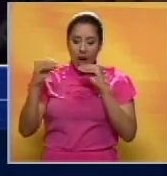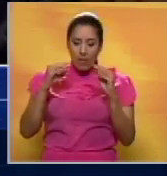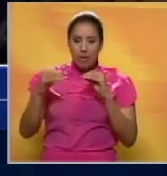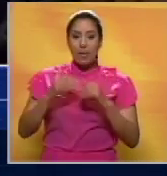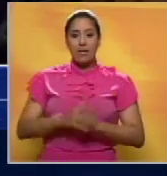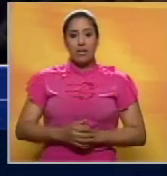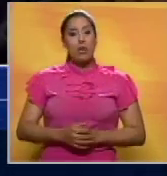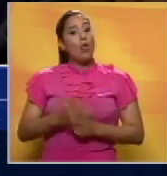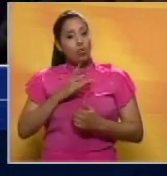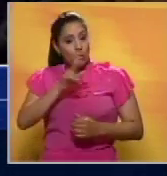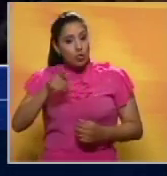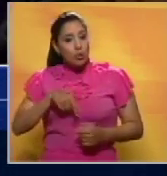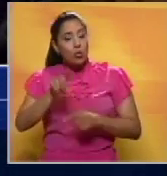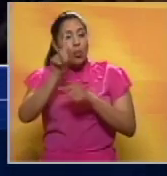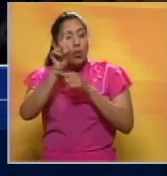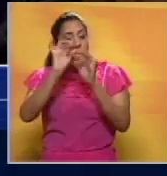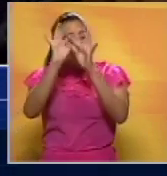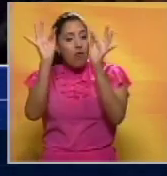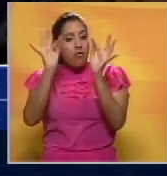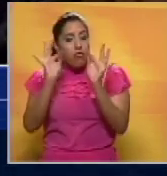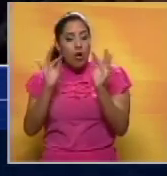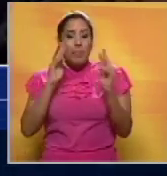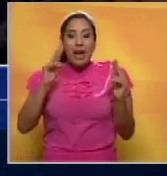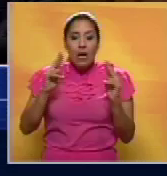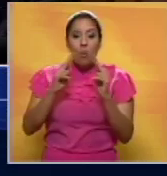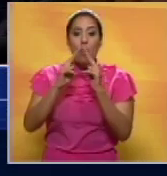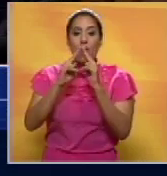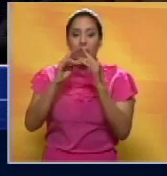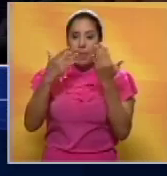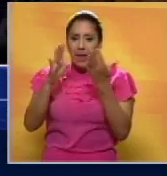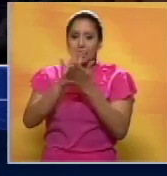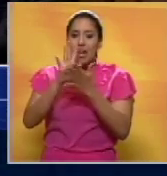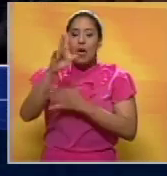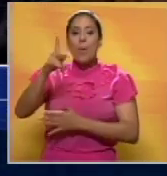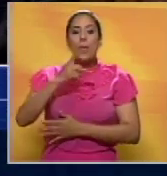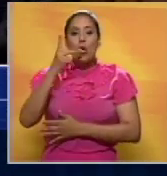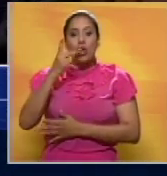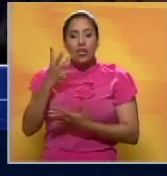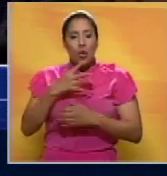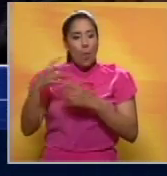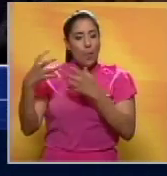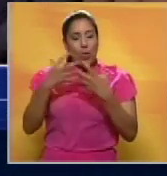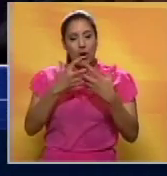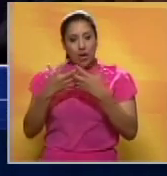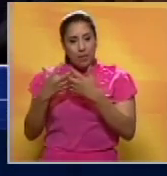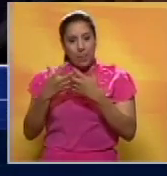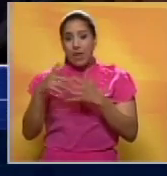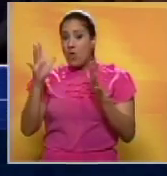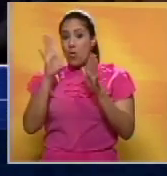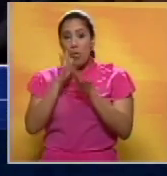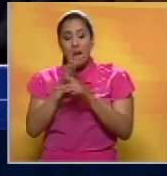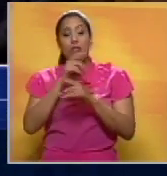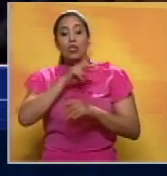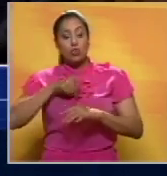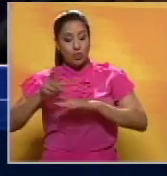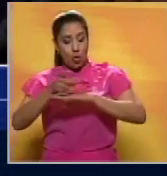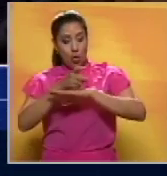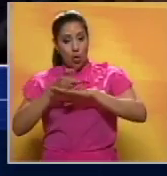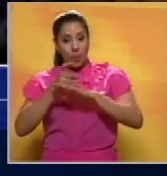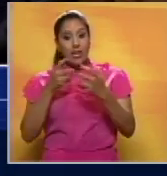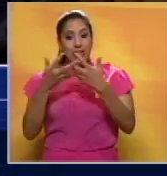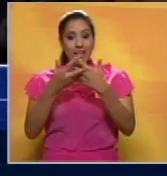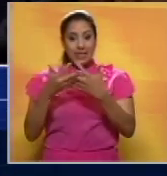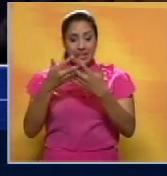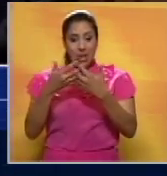mediación como únicos mecanismos de encuentro para los factores políticos en conflicto. No así el gobierno de los